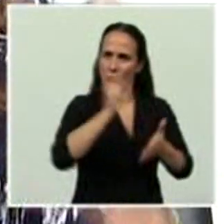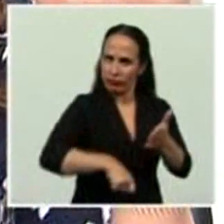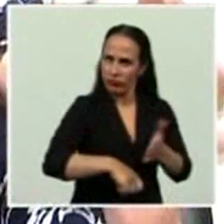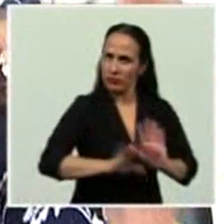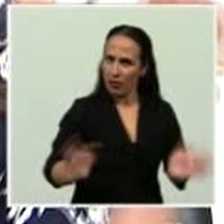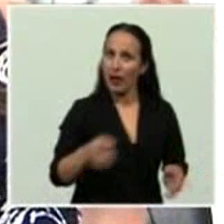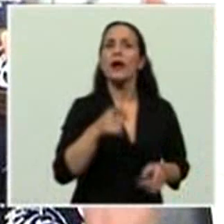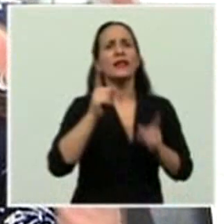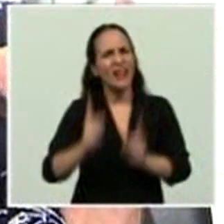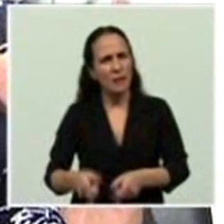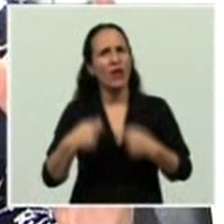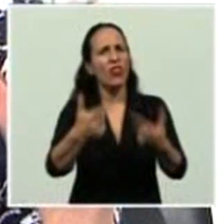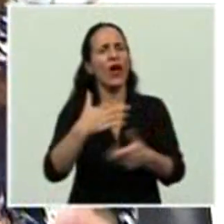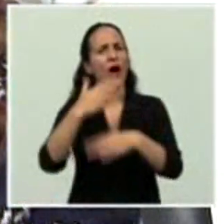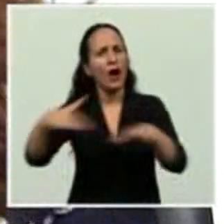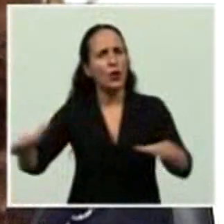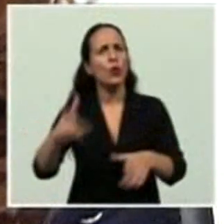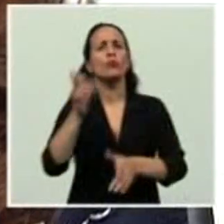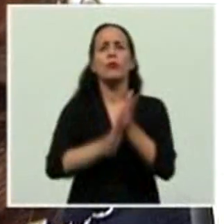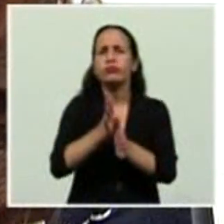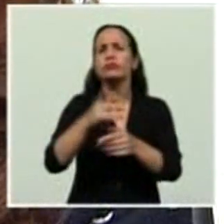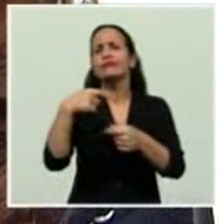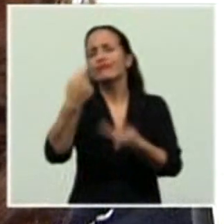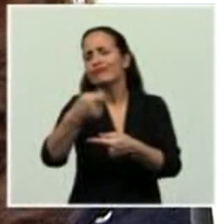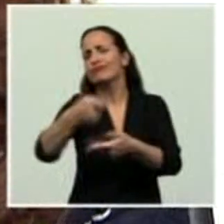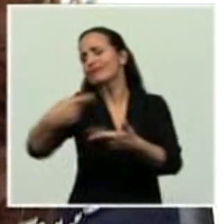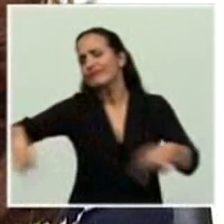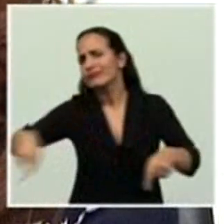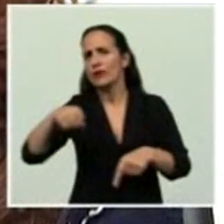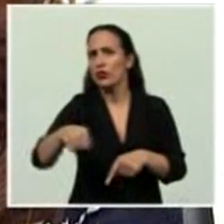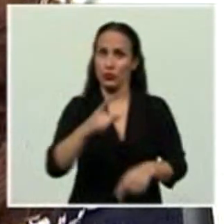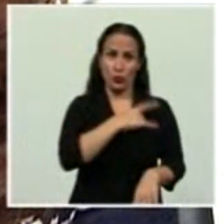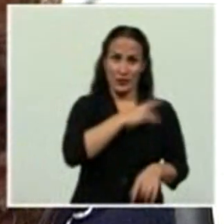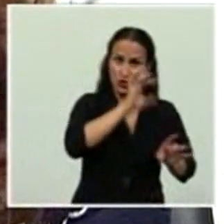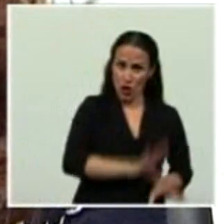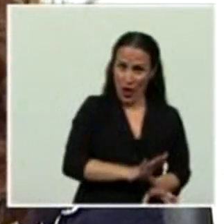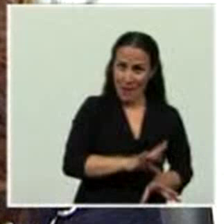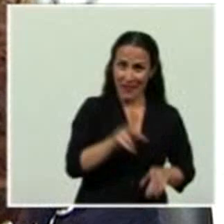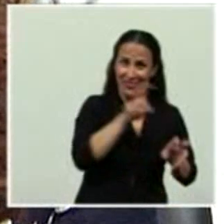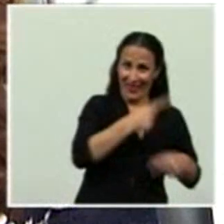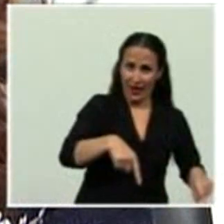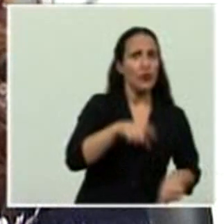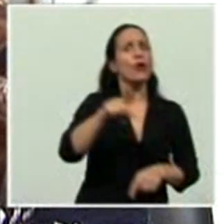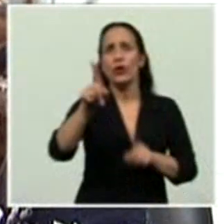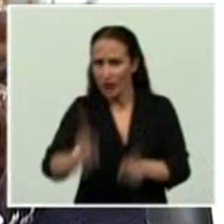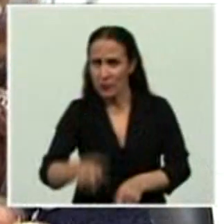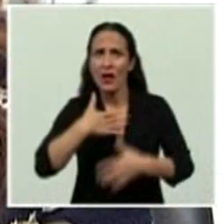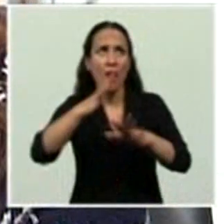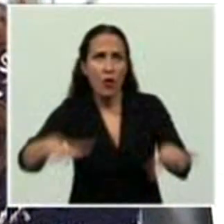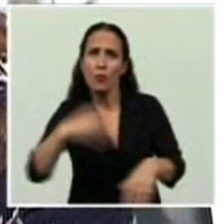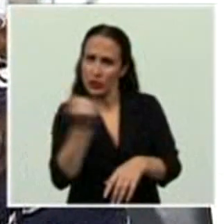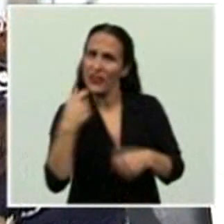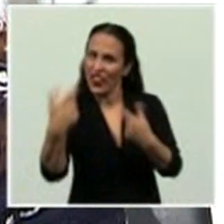en materia de becas para los estudiantes porque no solamente la universidad o el profesor sino las posibilidades de que el estudiante cuente con